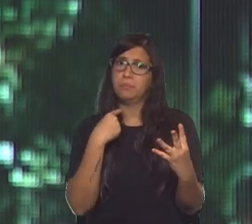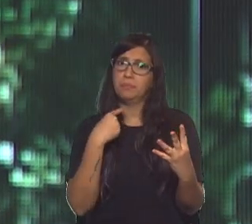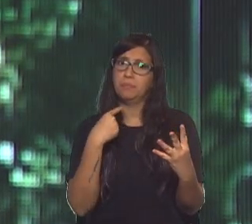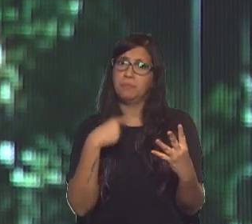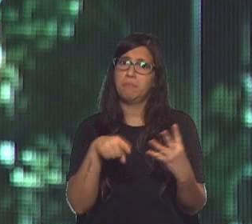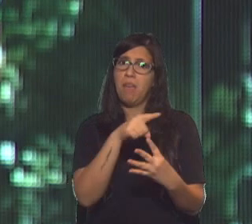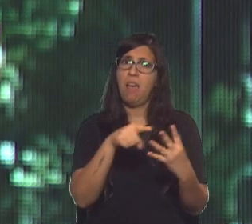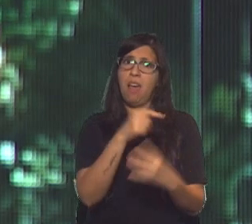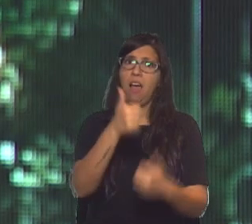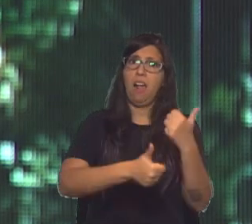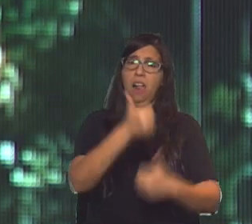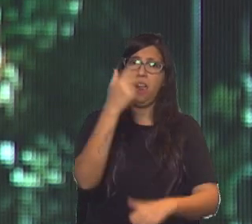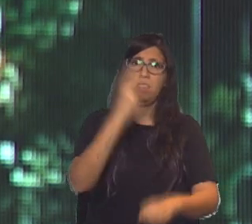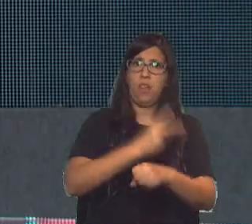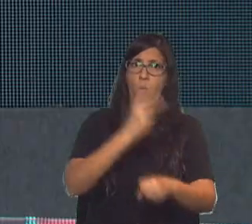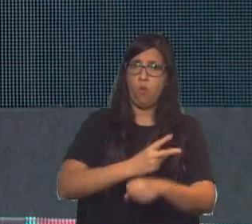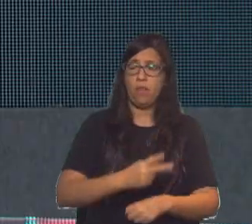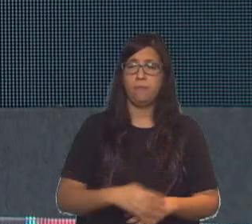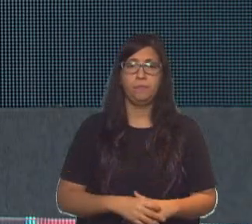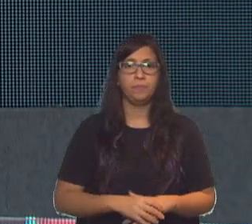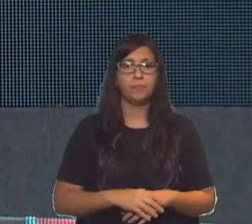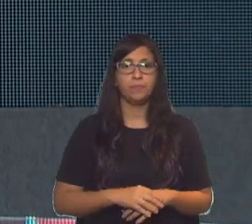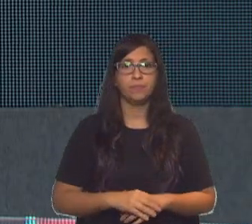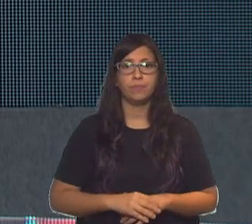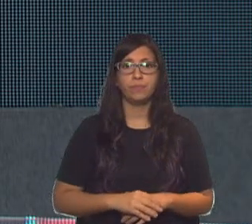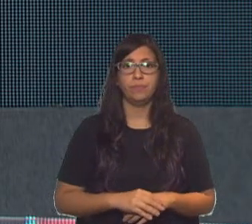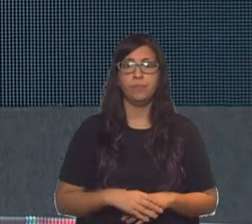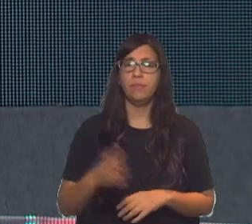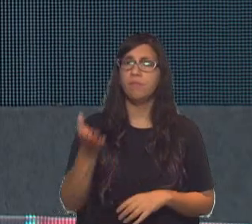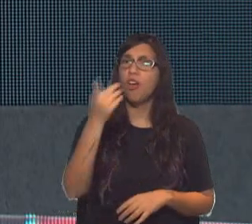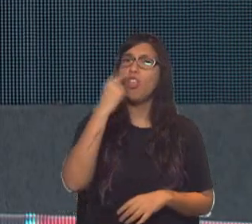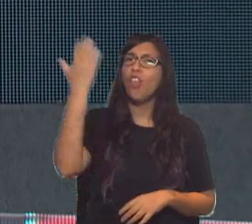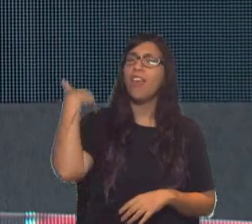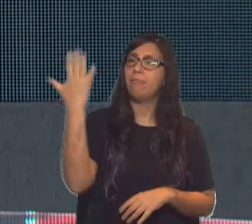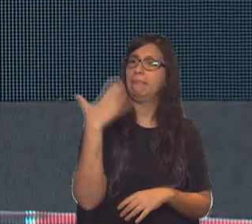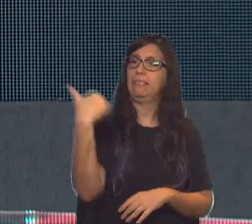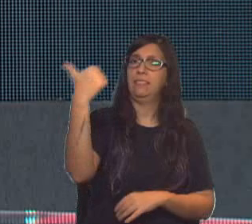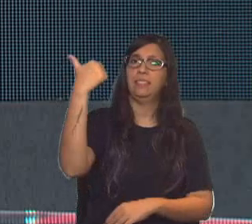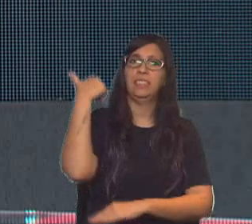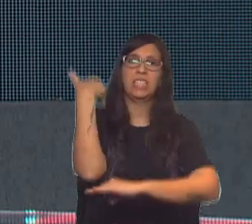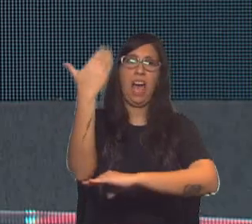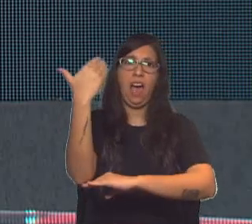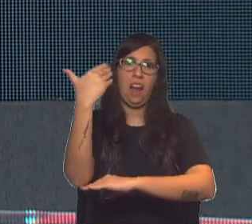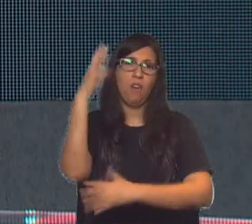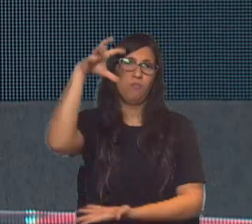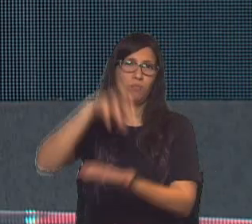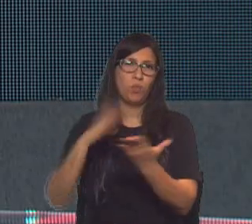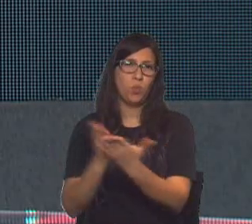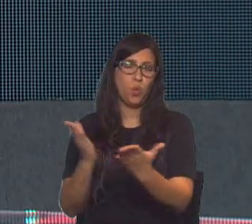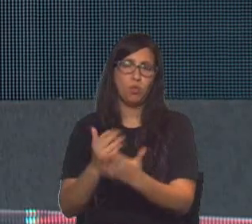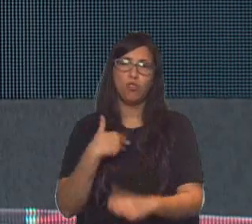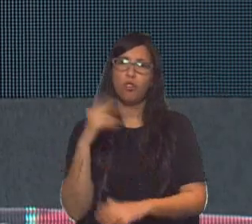la posibilidad de un malot me invitaron a una a dar una charla en un lugar de estudios y yo le